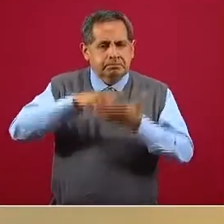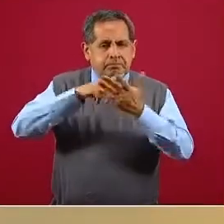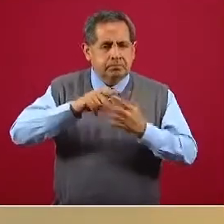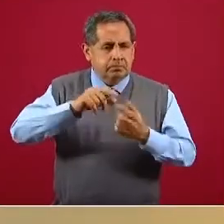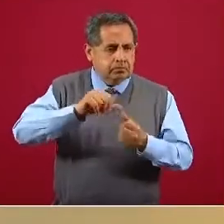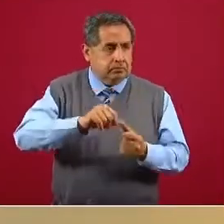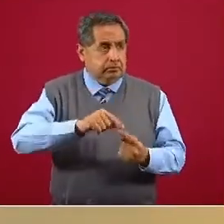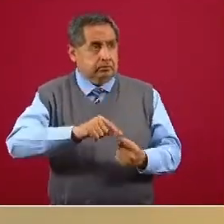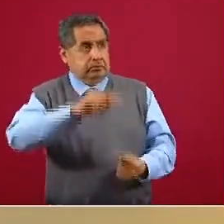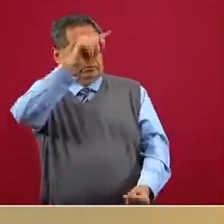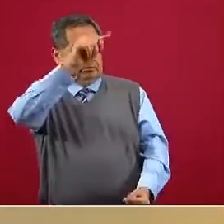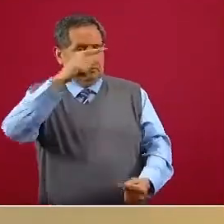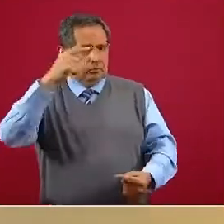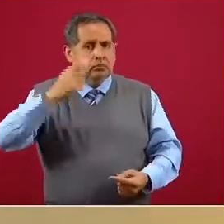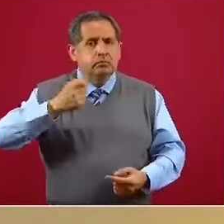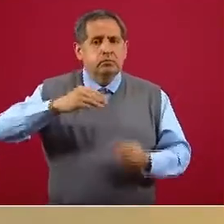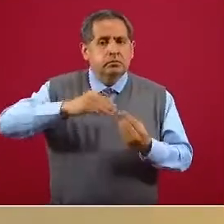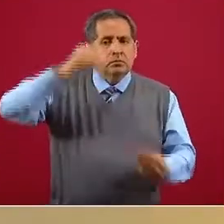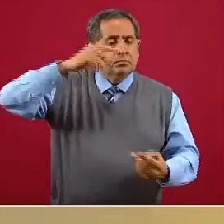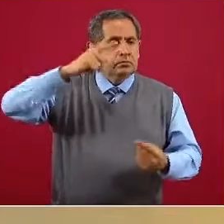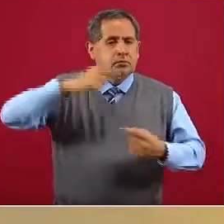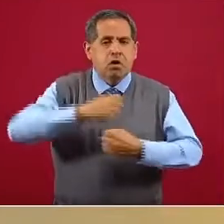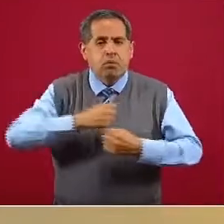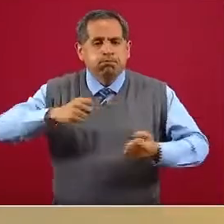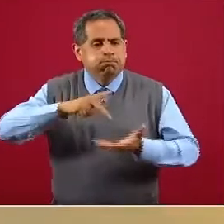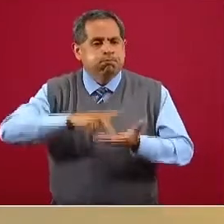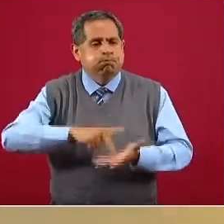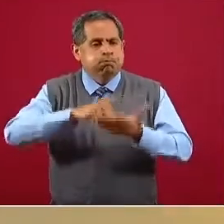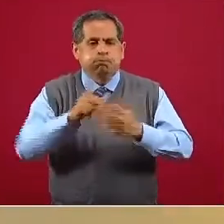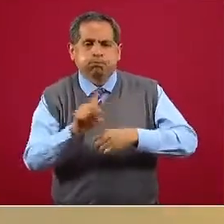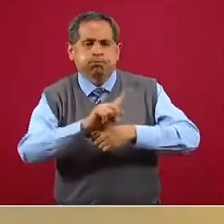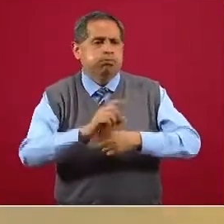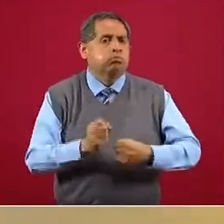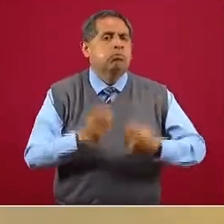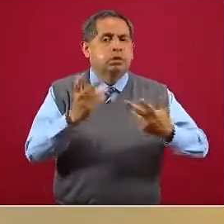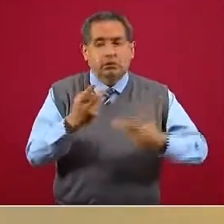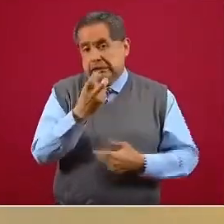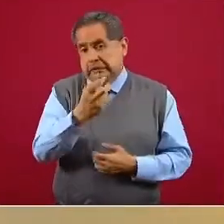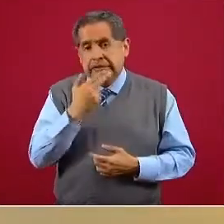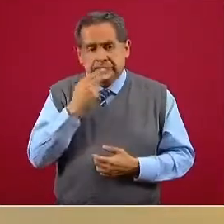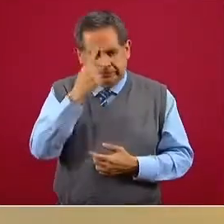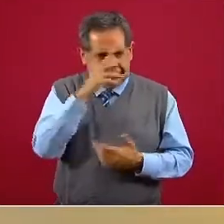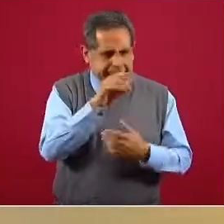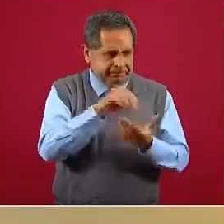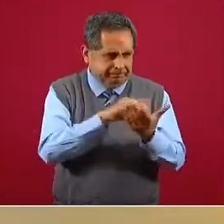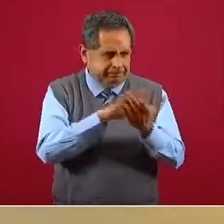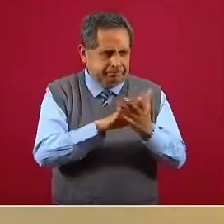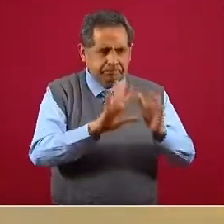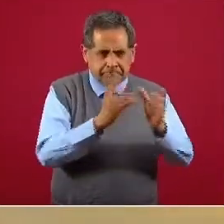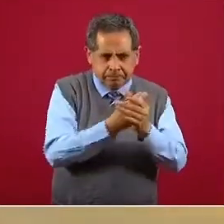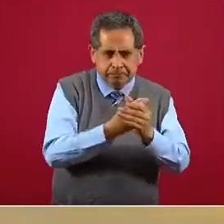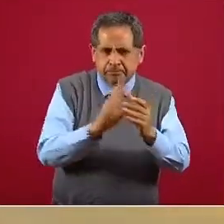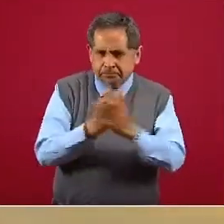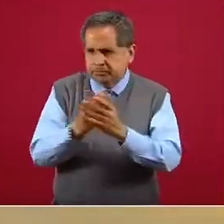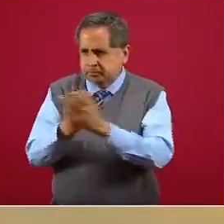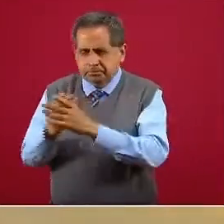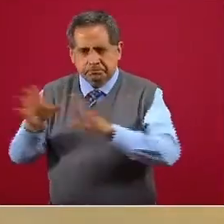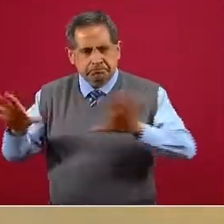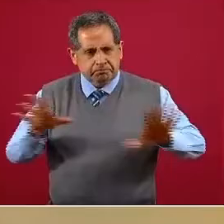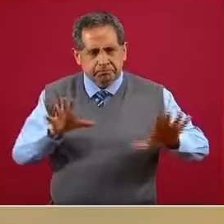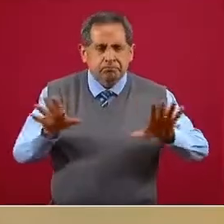y estatura, para evaluar el estado de nutrición de la población y poder clasificar a la población en un estado de nutrición